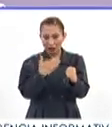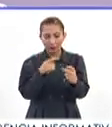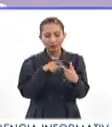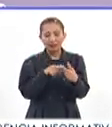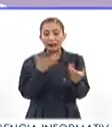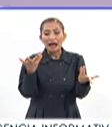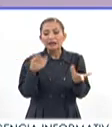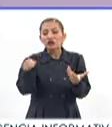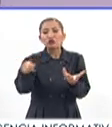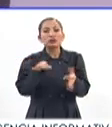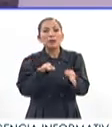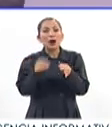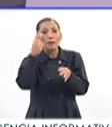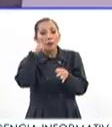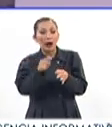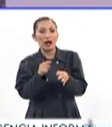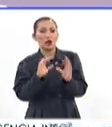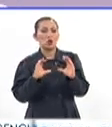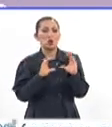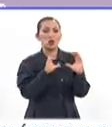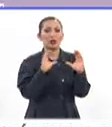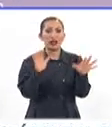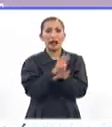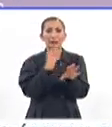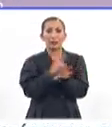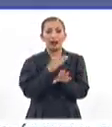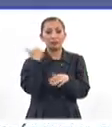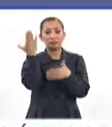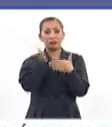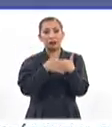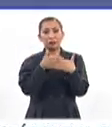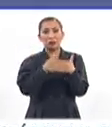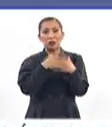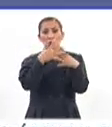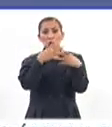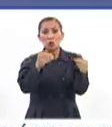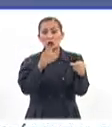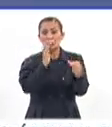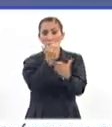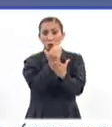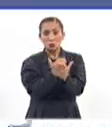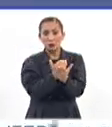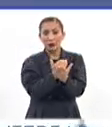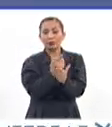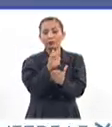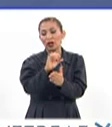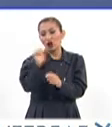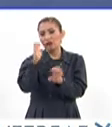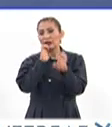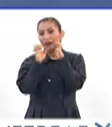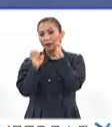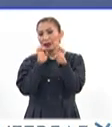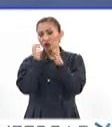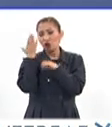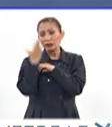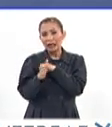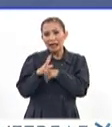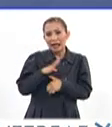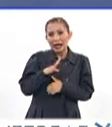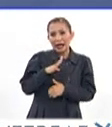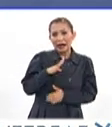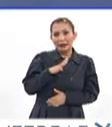¿Y qué se está haciendo, sobre todo, pues, para revertir estas minorías? En otras entrevistas tengo entendido que